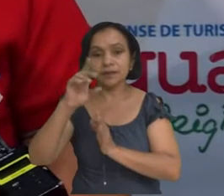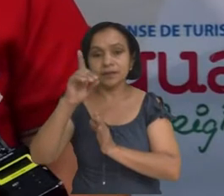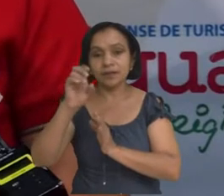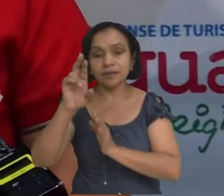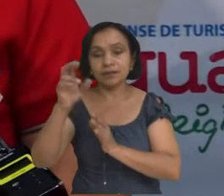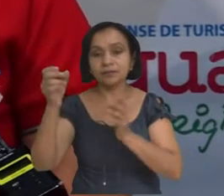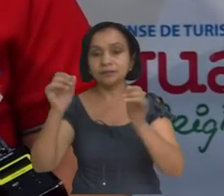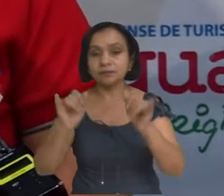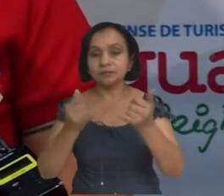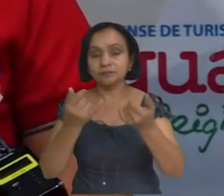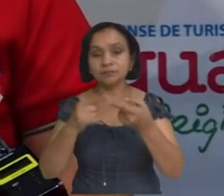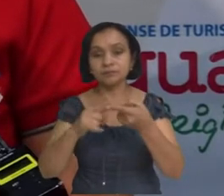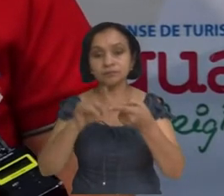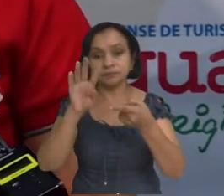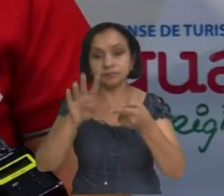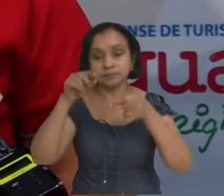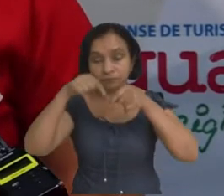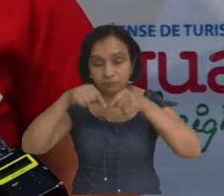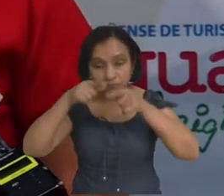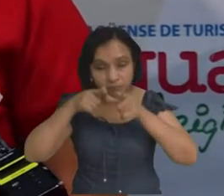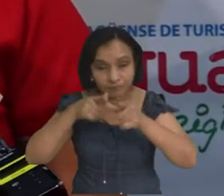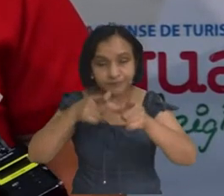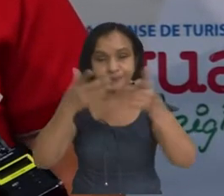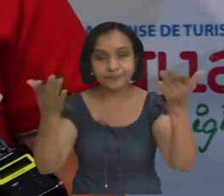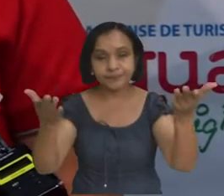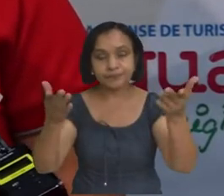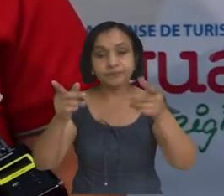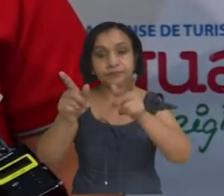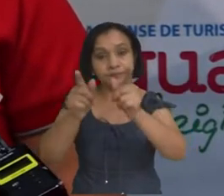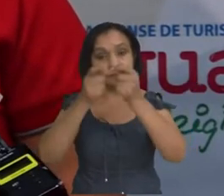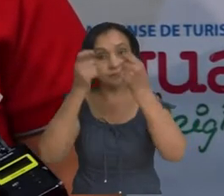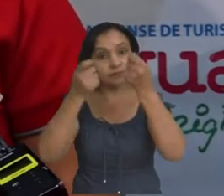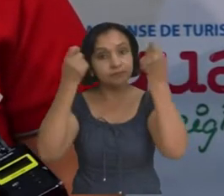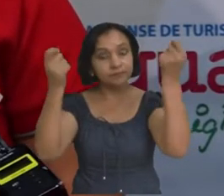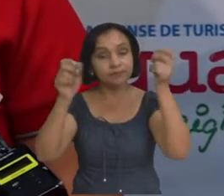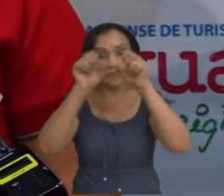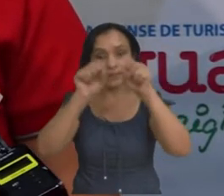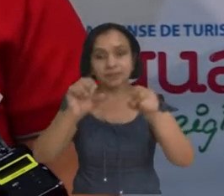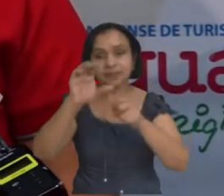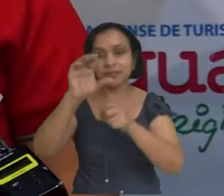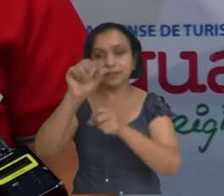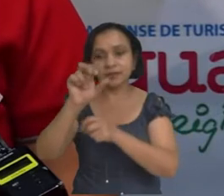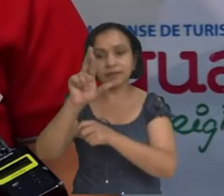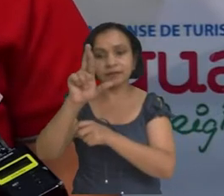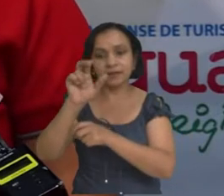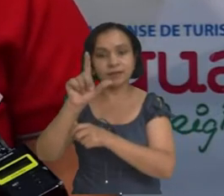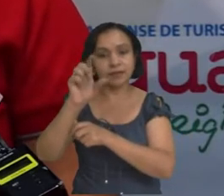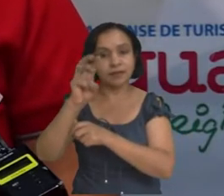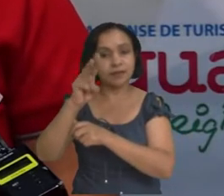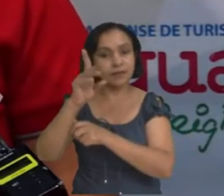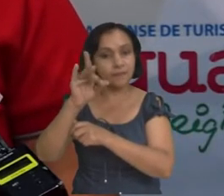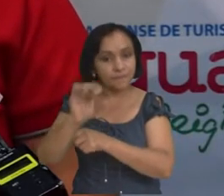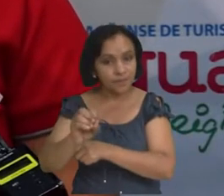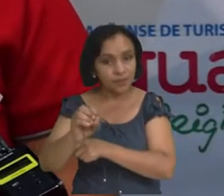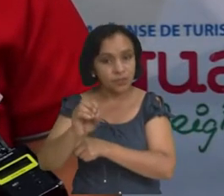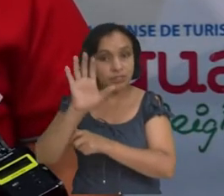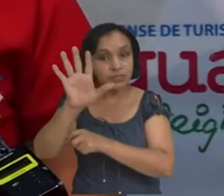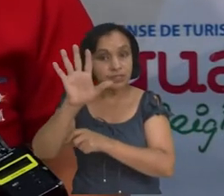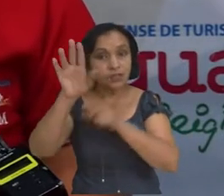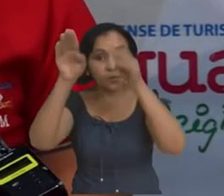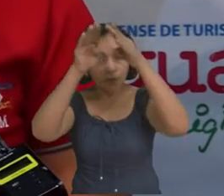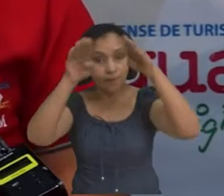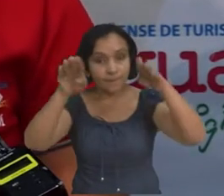campeonato de cuarto de milla. En celebración a San Caralampio en Cinco Pinos se realiza